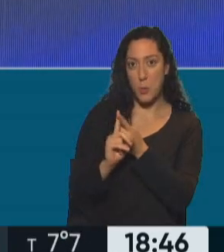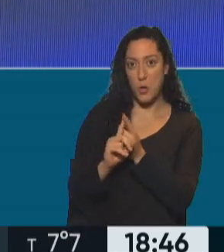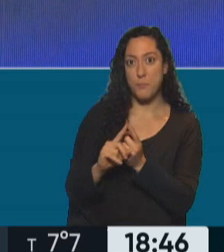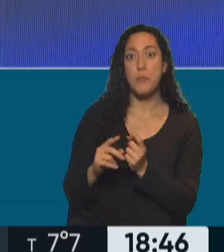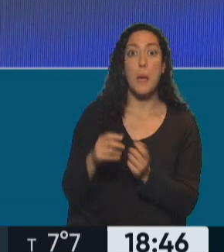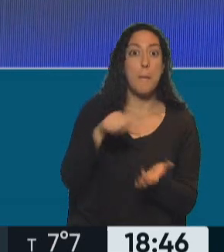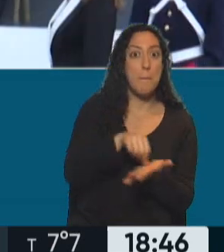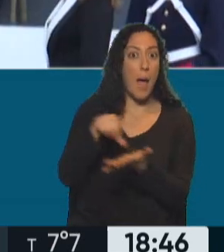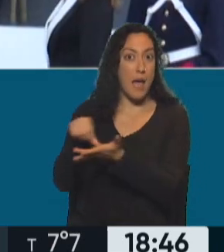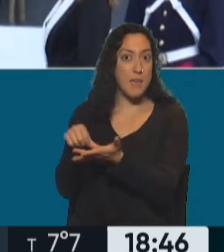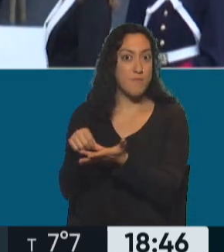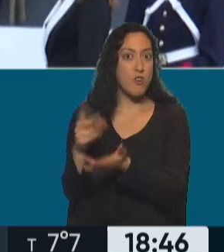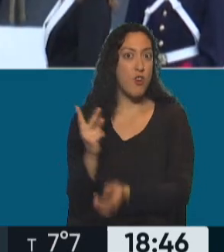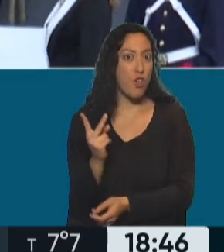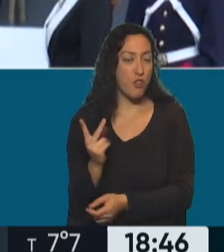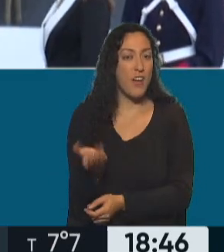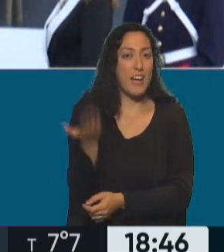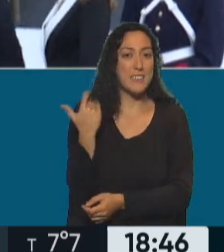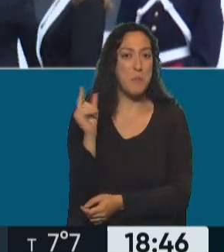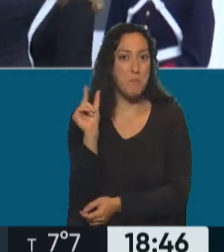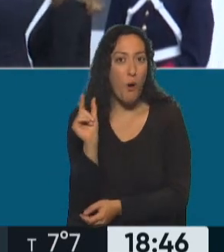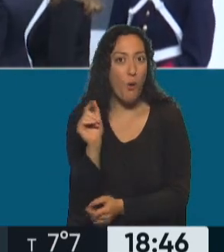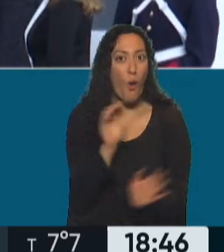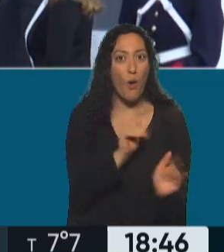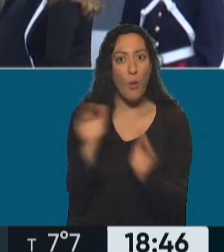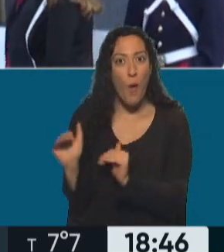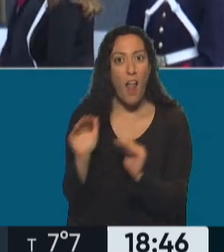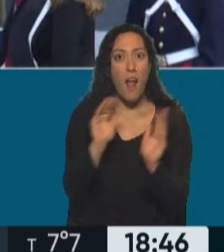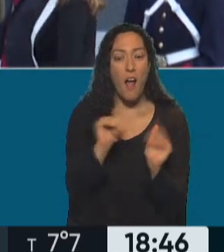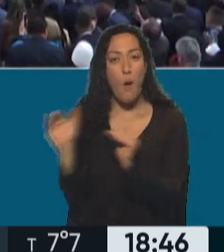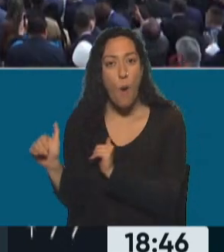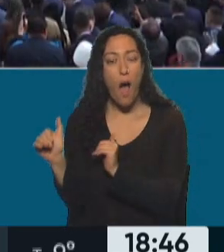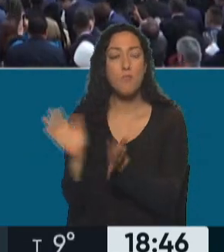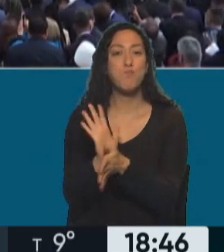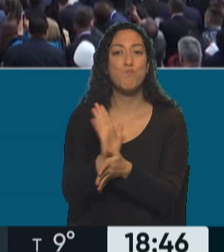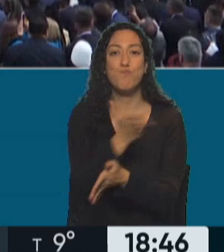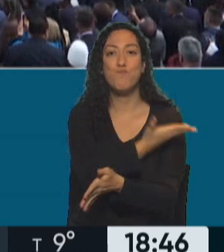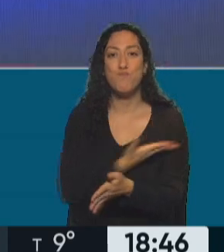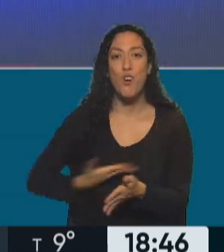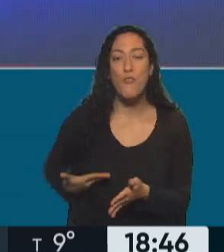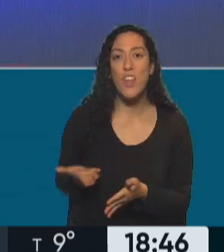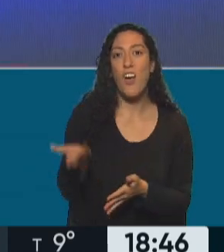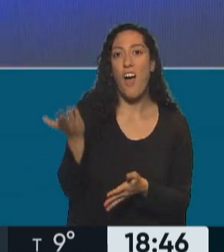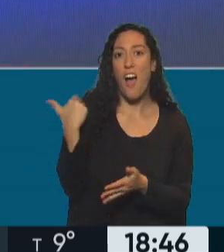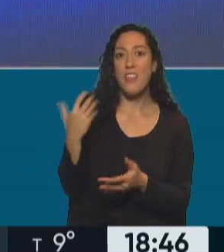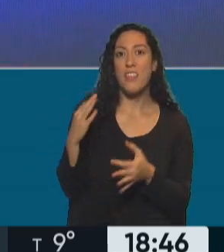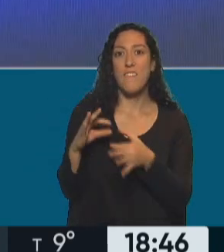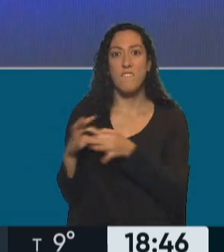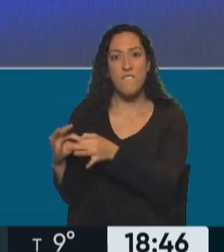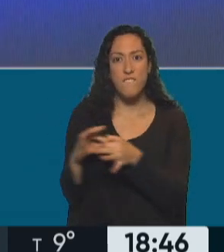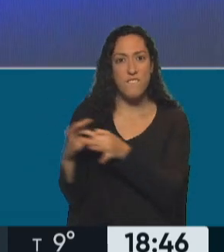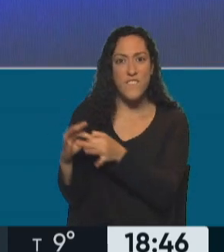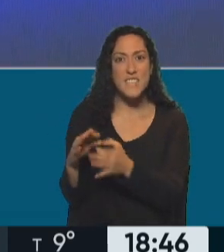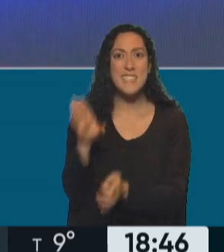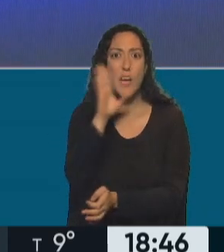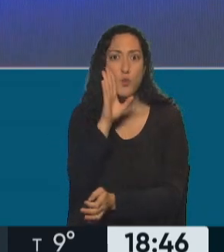más reciente, si se quiere, varias cuestiones en común, ¿no? Con gobiernos que, que solían tener una relación o un vínculo mucho más fuerte con Estados